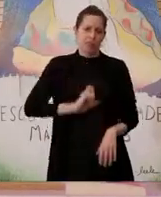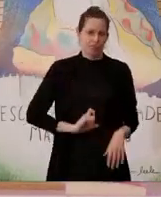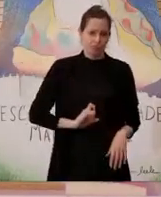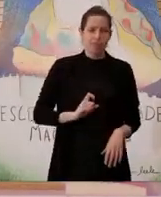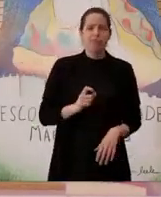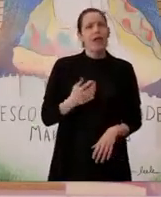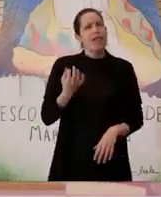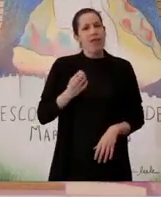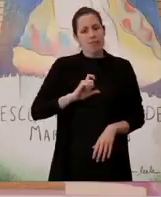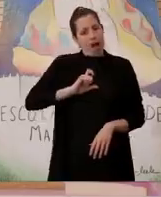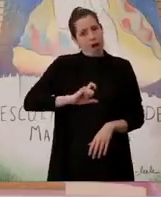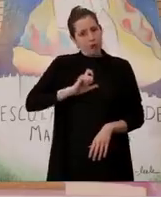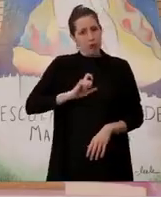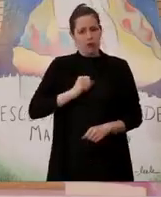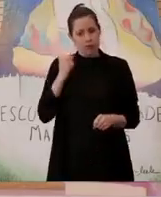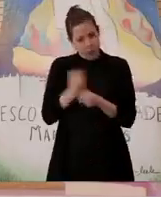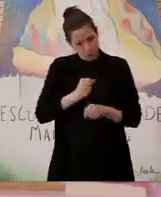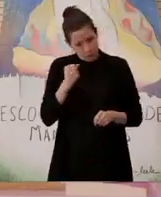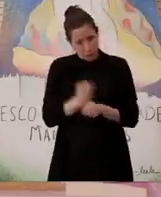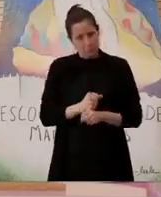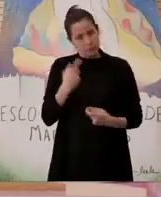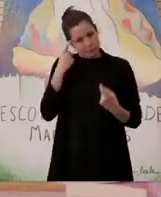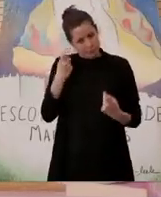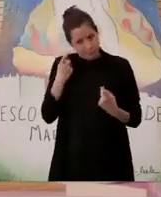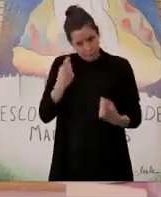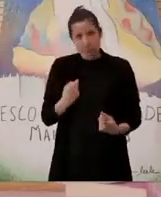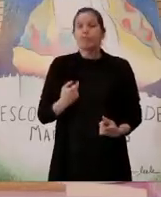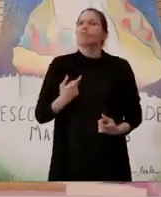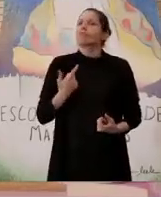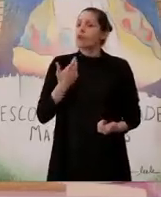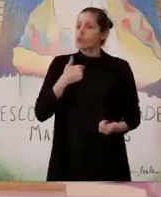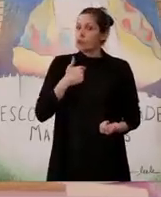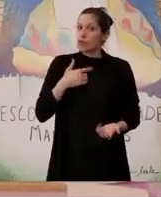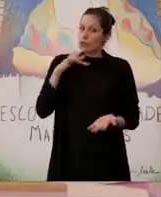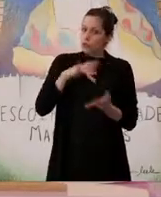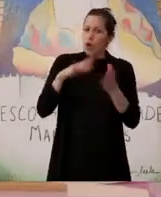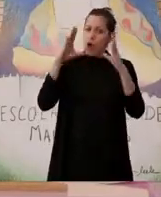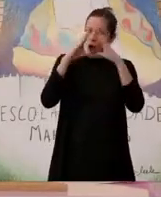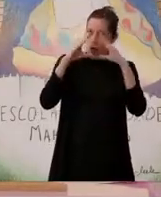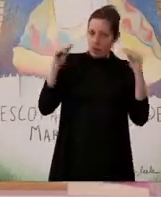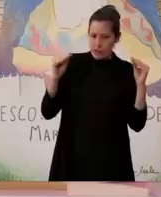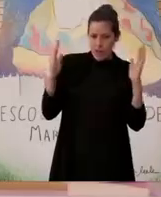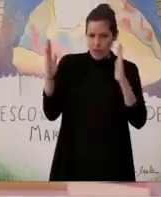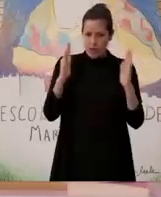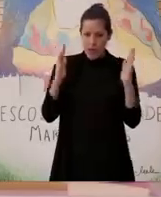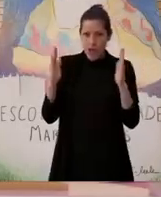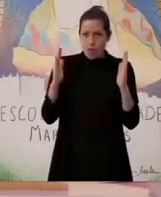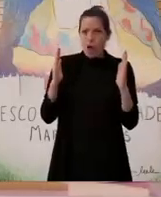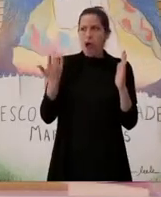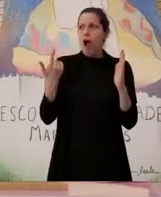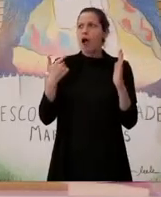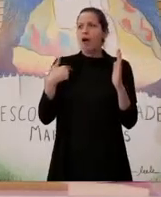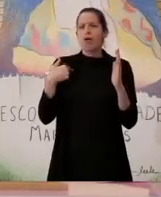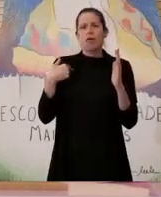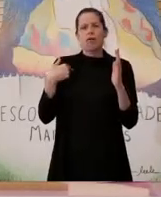55 años en la Facultad de periodismo al lado de las chicas de 20 y de los chicos de 20 y no encontré diferencia